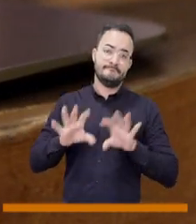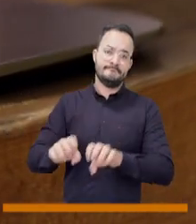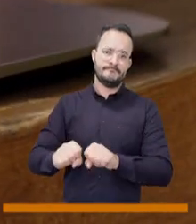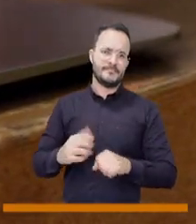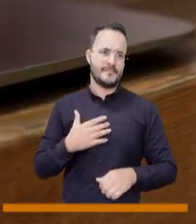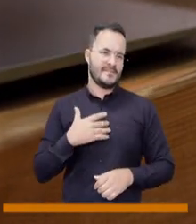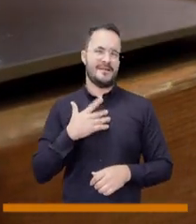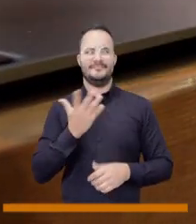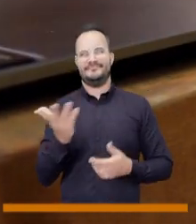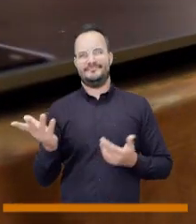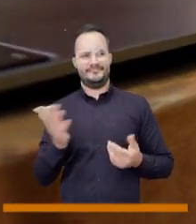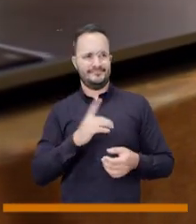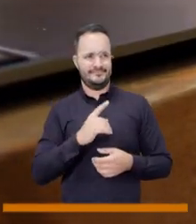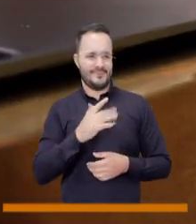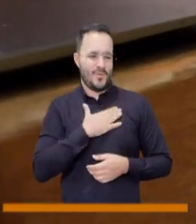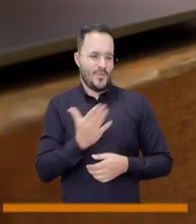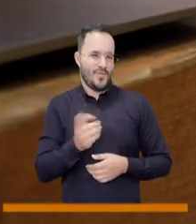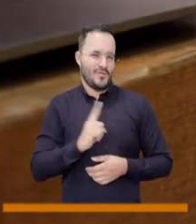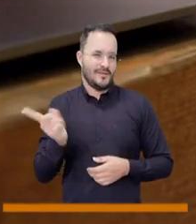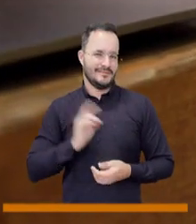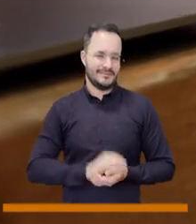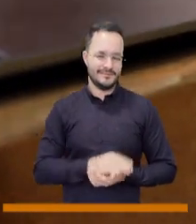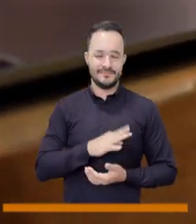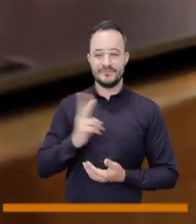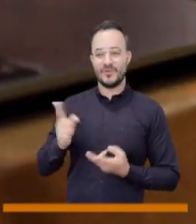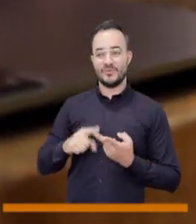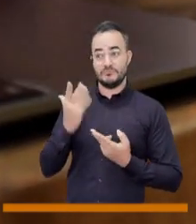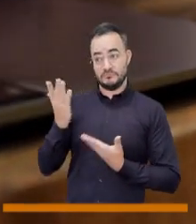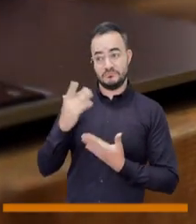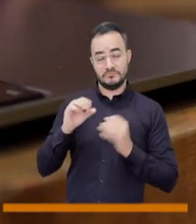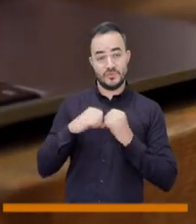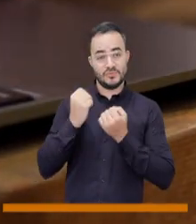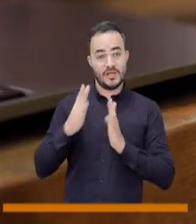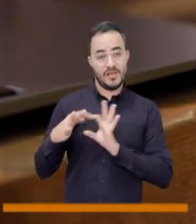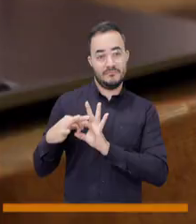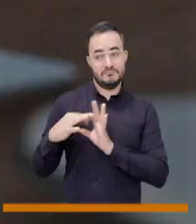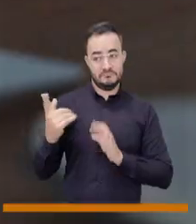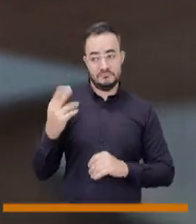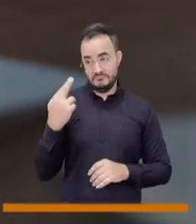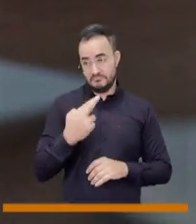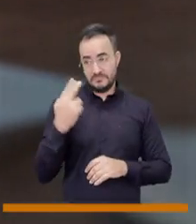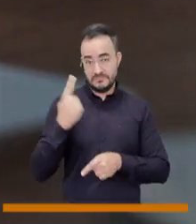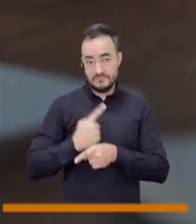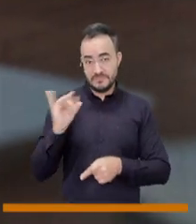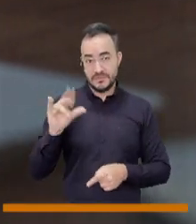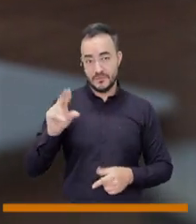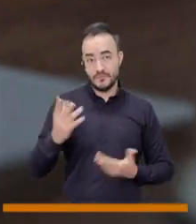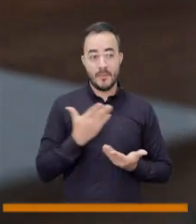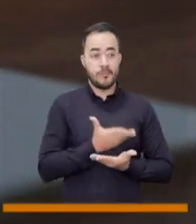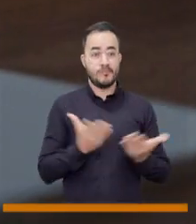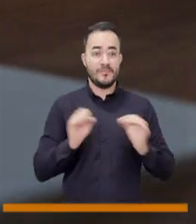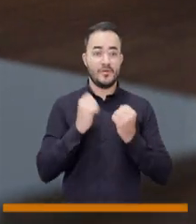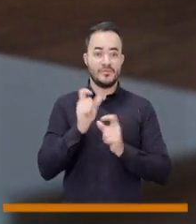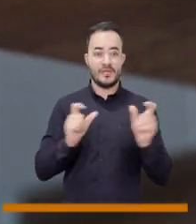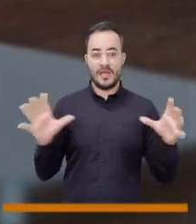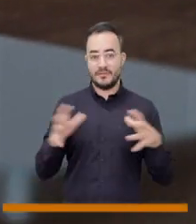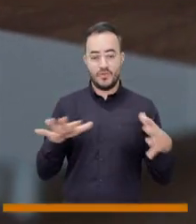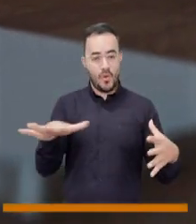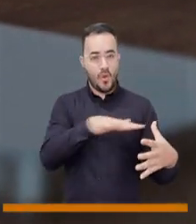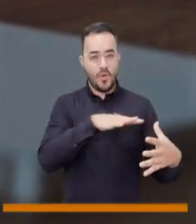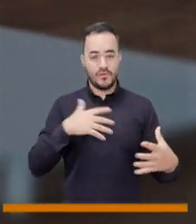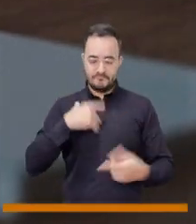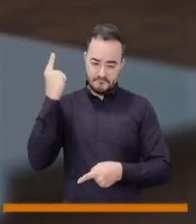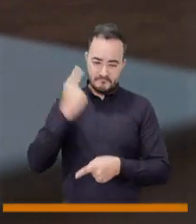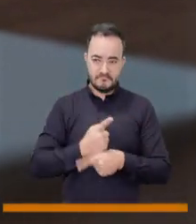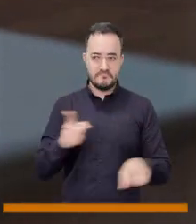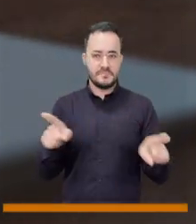se veía venir. También les pedimos nosotros, el concejal Romero lo puede decir, y lo pidieron los concejales, creo que prácticamente